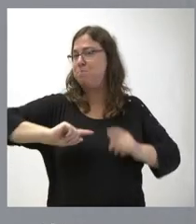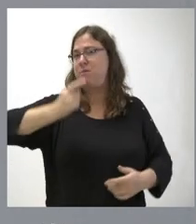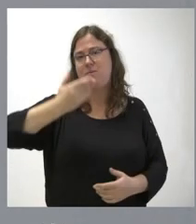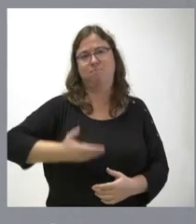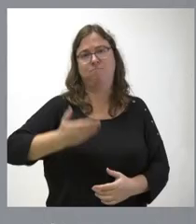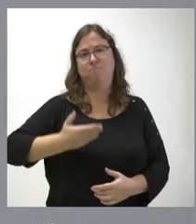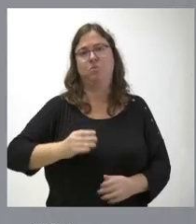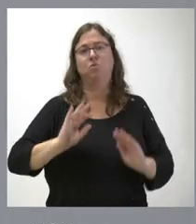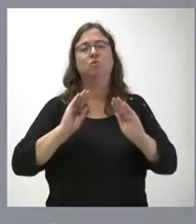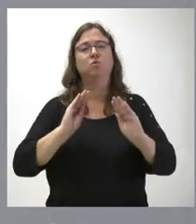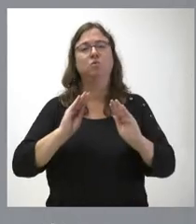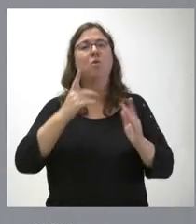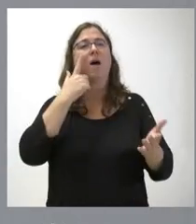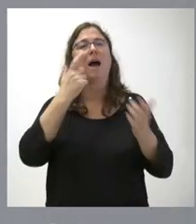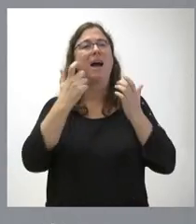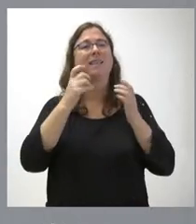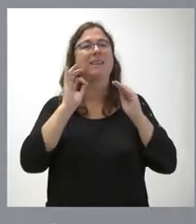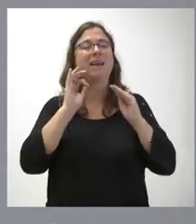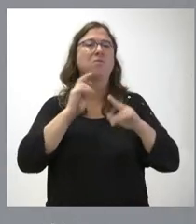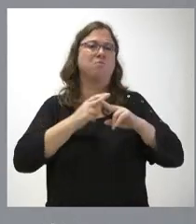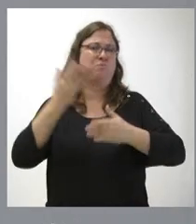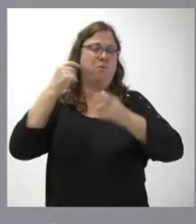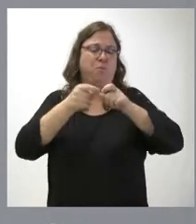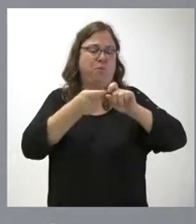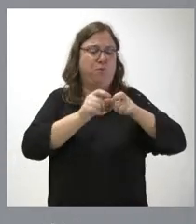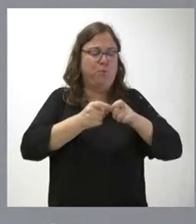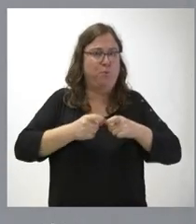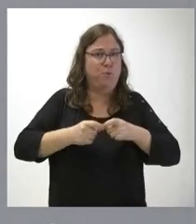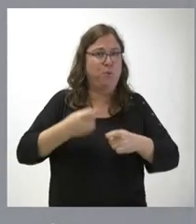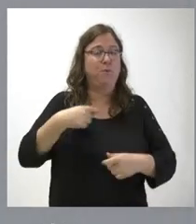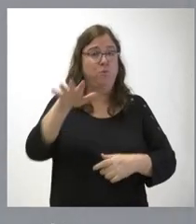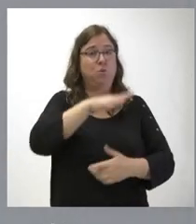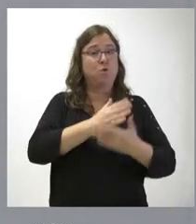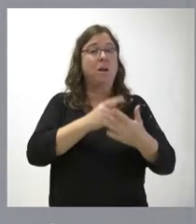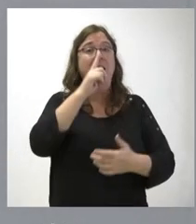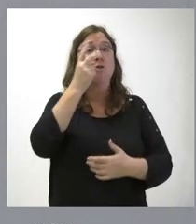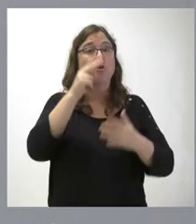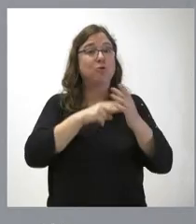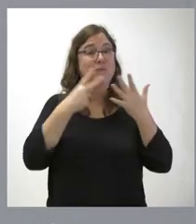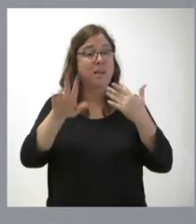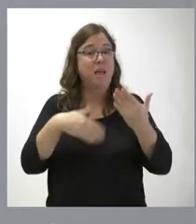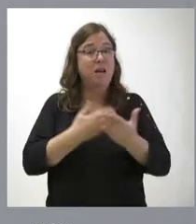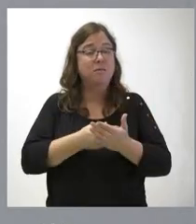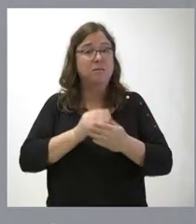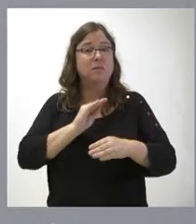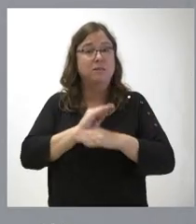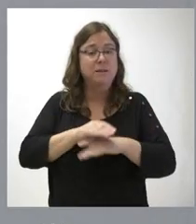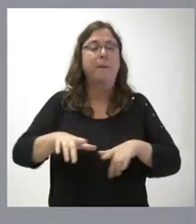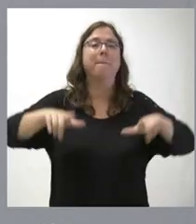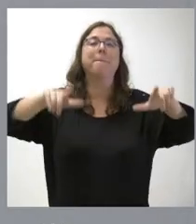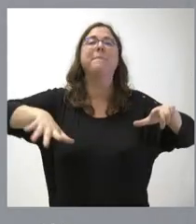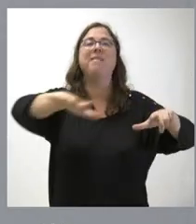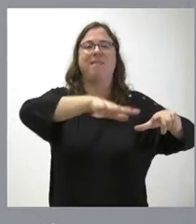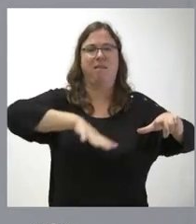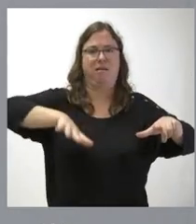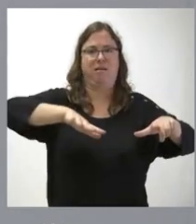destacados en el arte musivo de nuestra comunidad desde el año 2007 se han invertido en la villa Romana